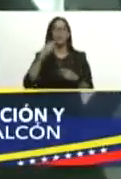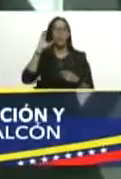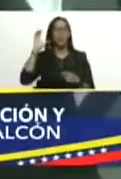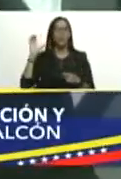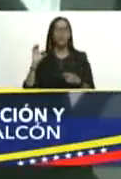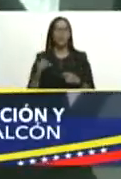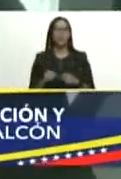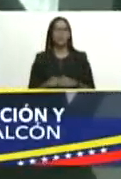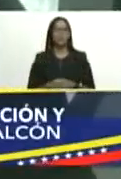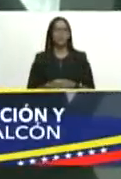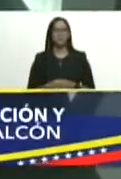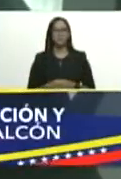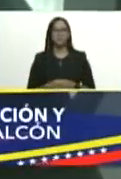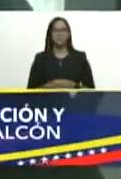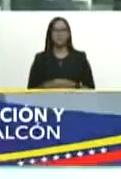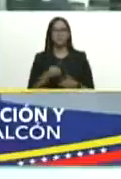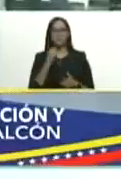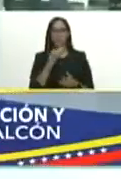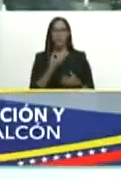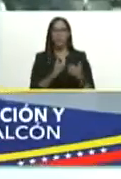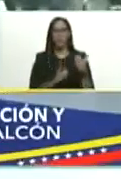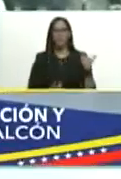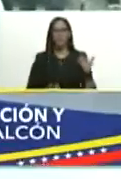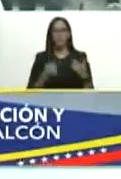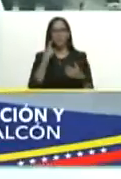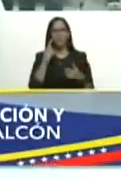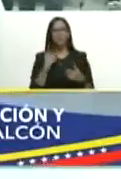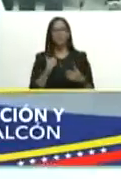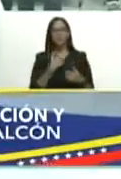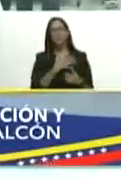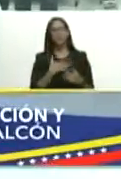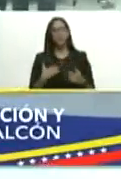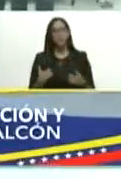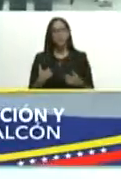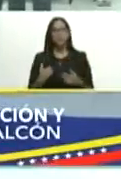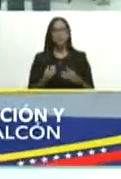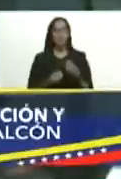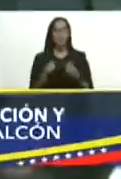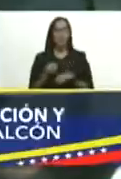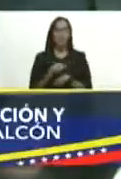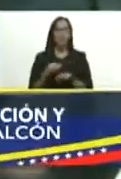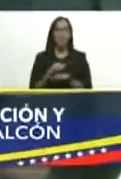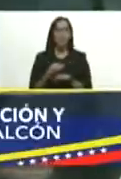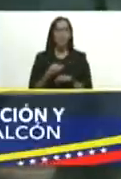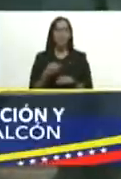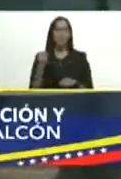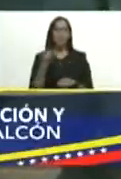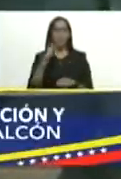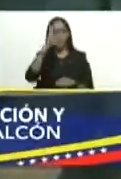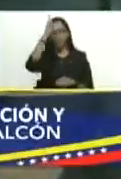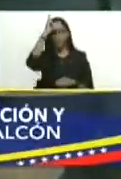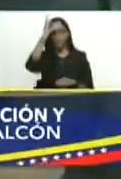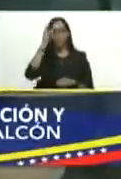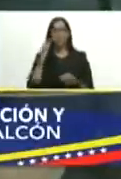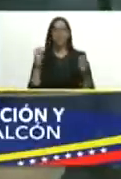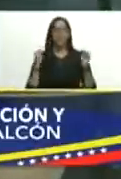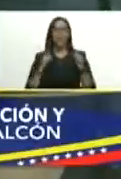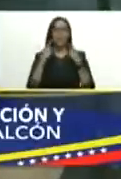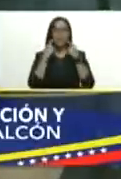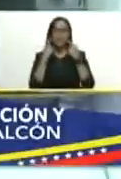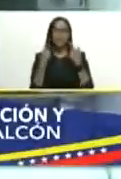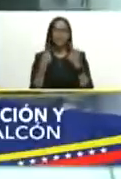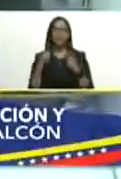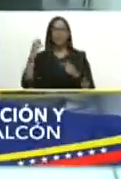aliados. Bueno, presidente, mire, yo quisiera, como gobernador, como falconiano, esto que está viendo aquí